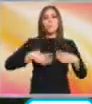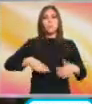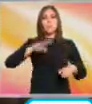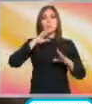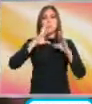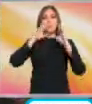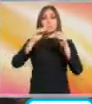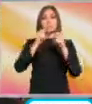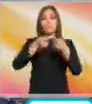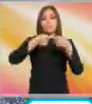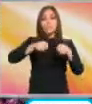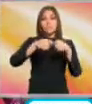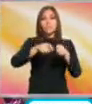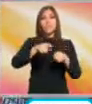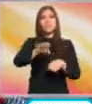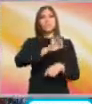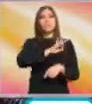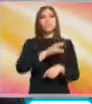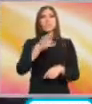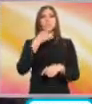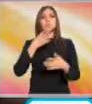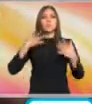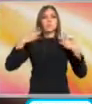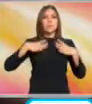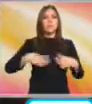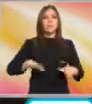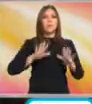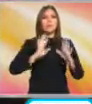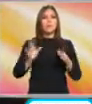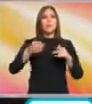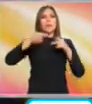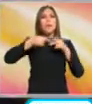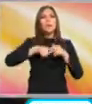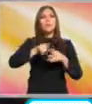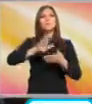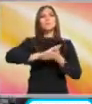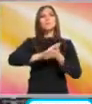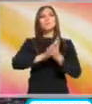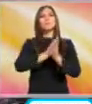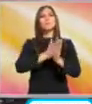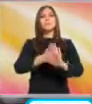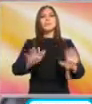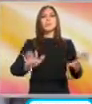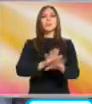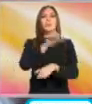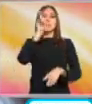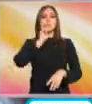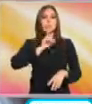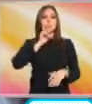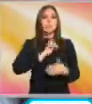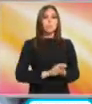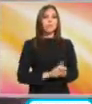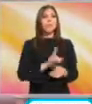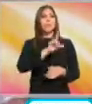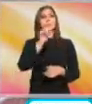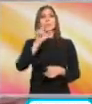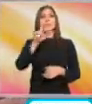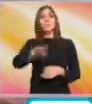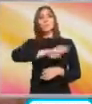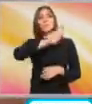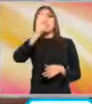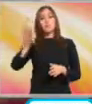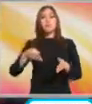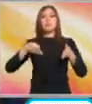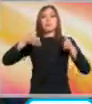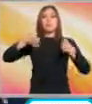bordar para utilizarla cuando ya empiezas a ser mujer, y posteriormente cuando falleces te entierran con ella. Mi